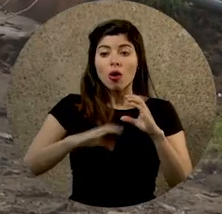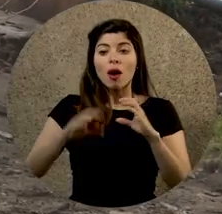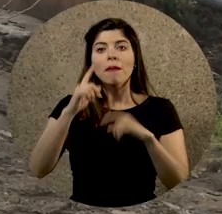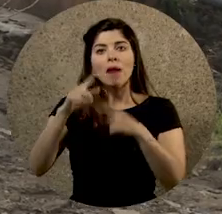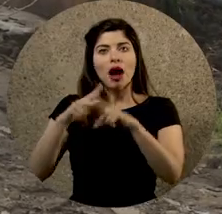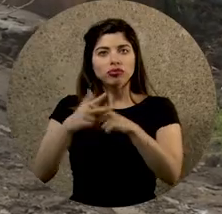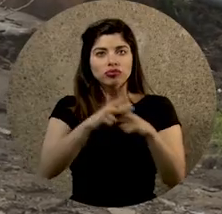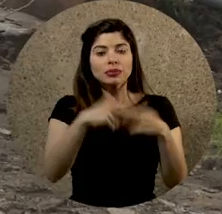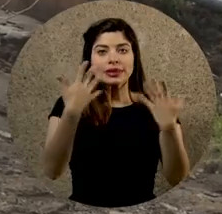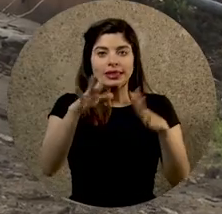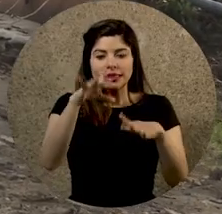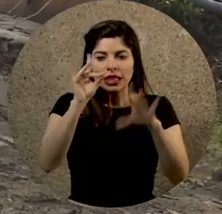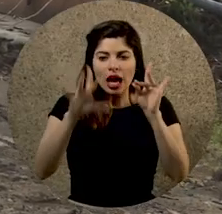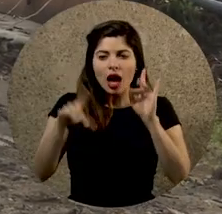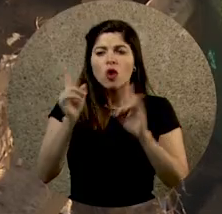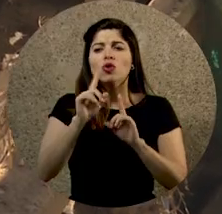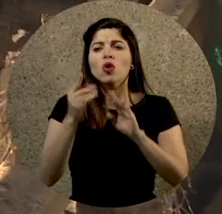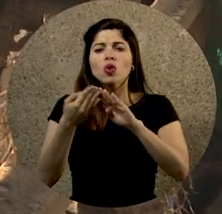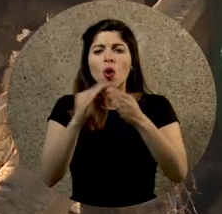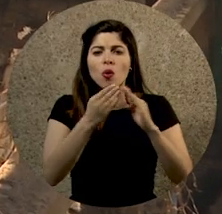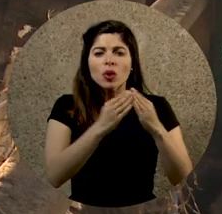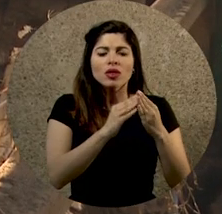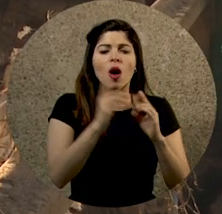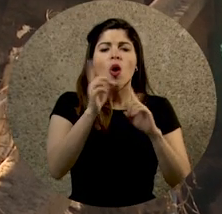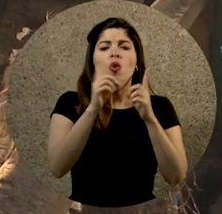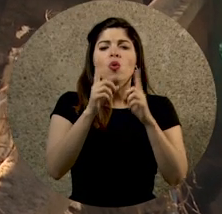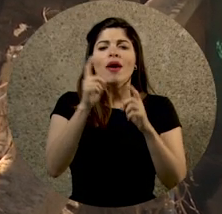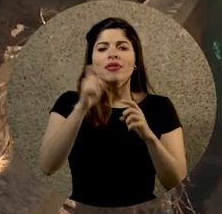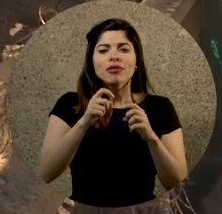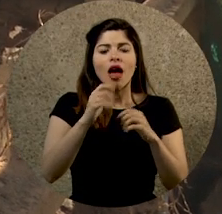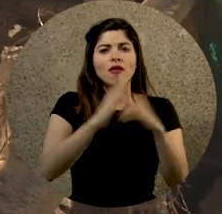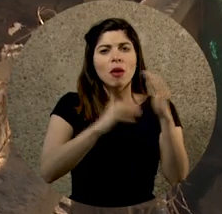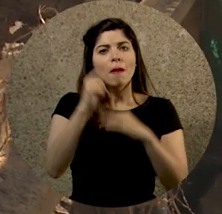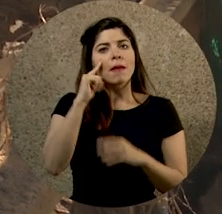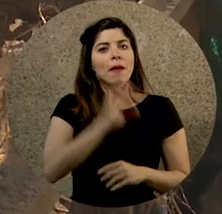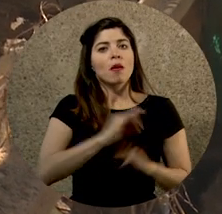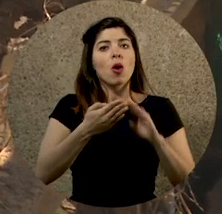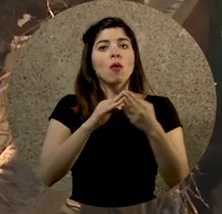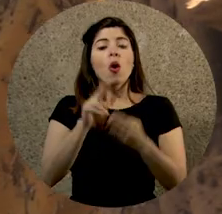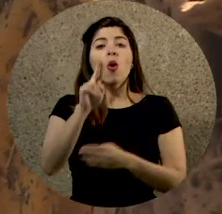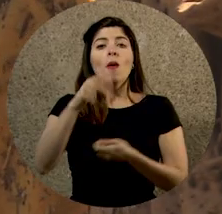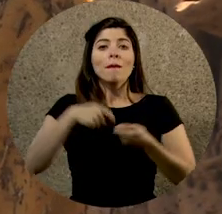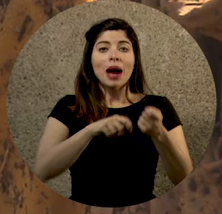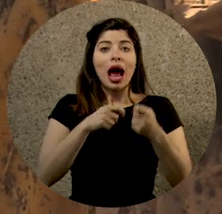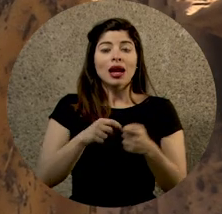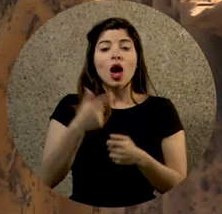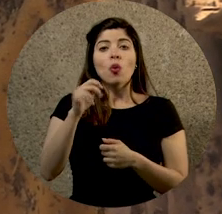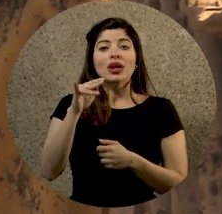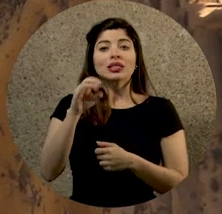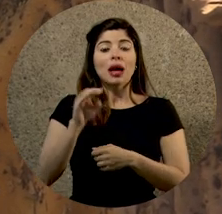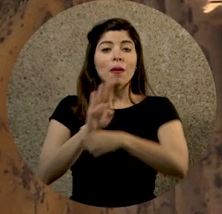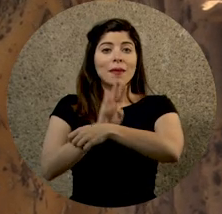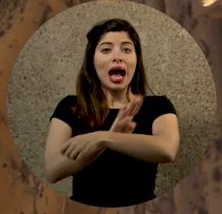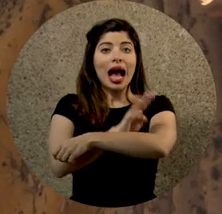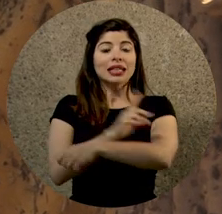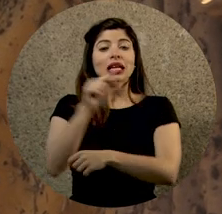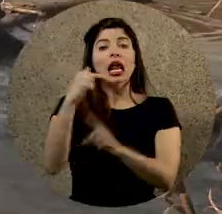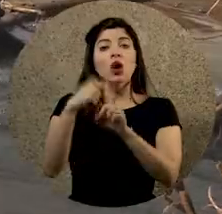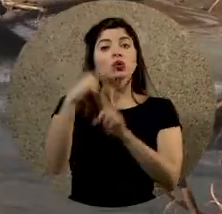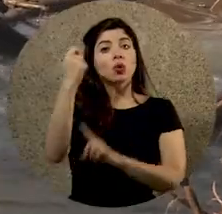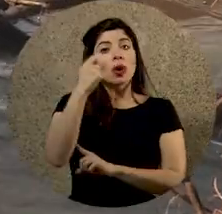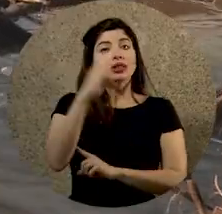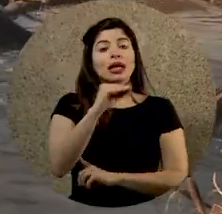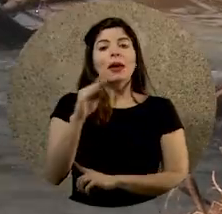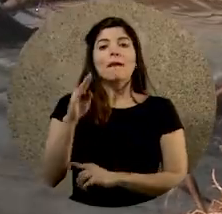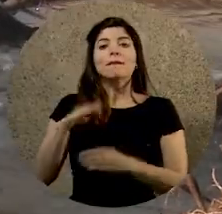reparados. Ya están identificadas las comunidades y las obras para beneficiar a familias de Upala, Guayabo de Bagaces, La Cruz